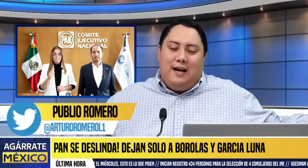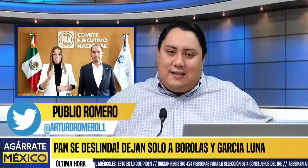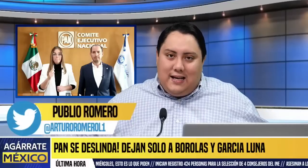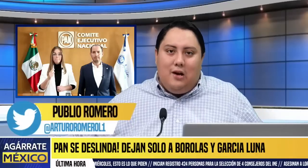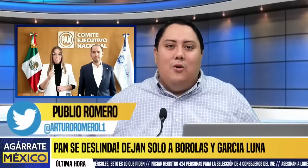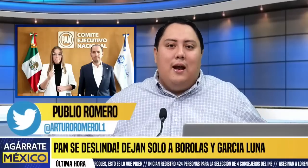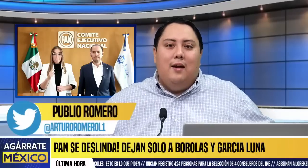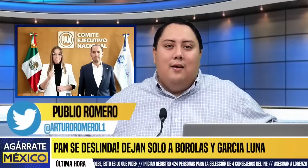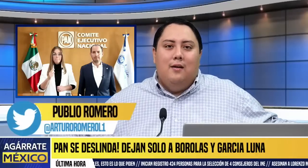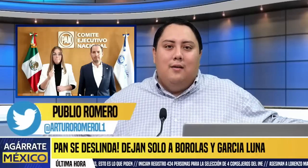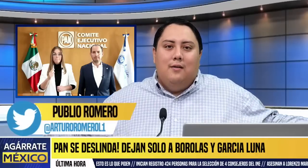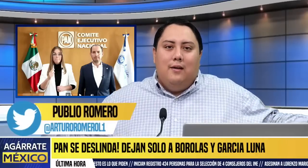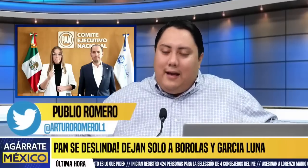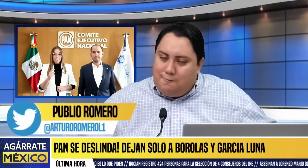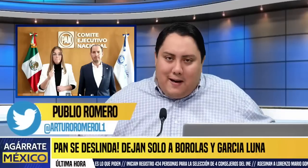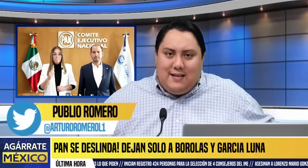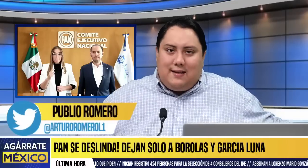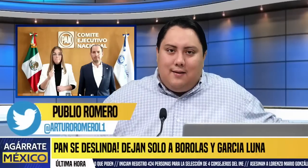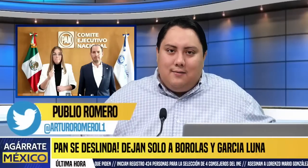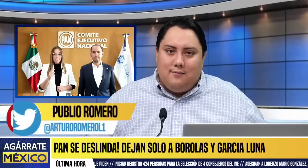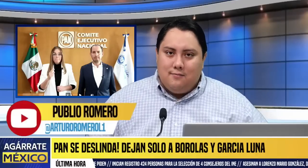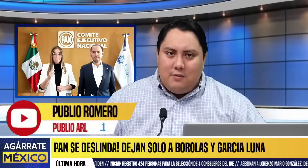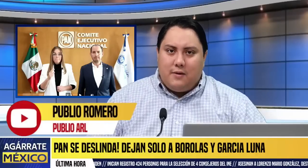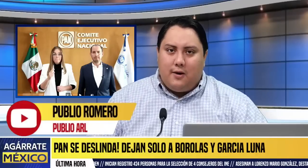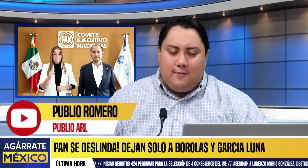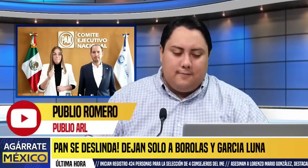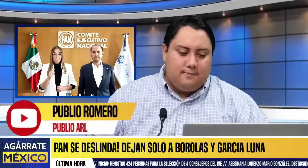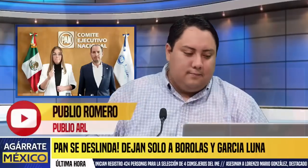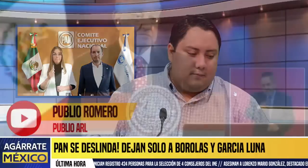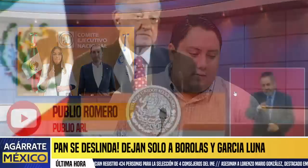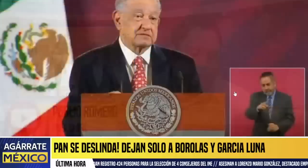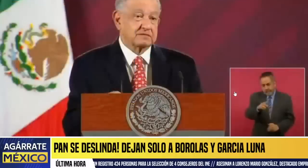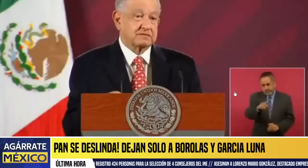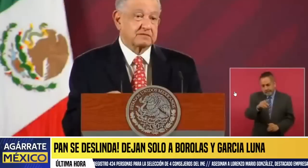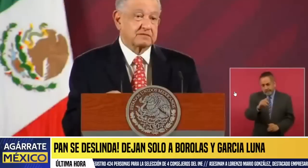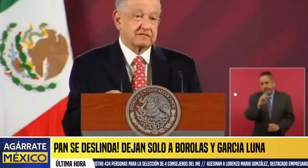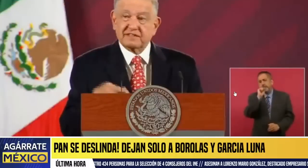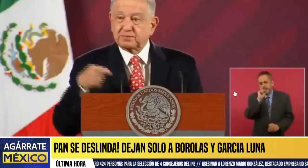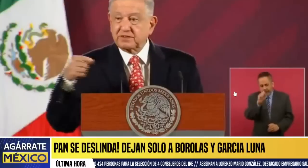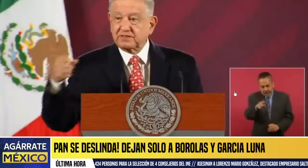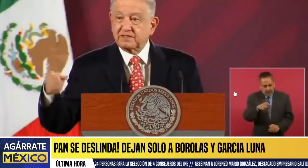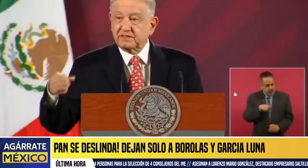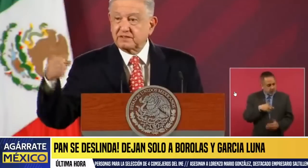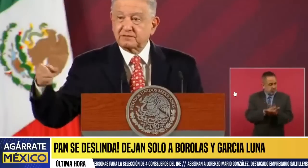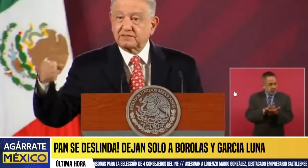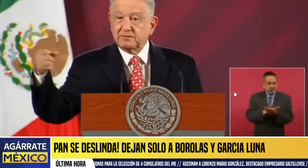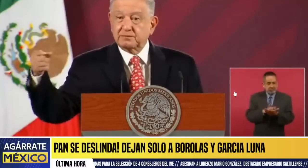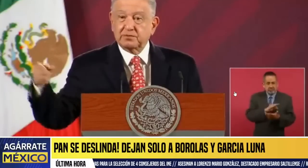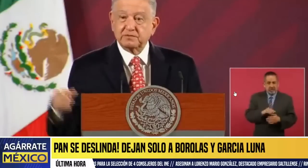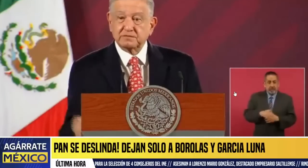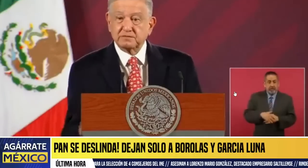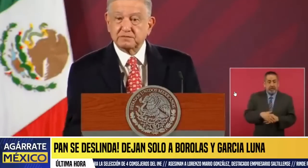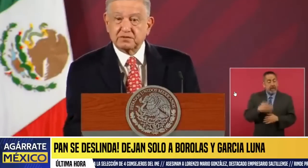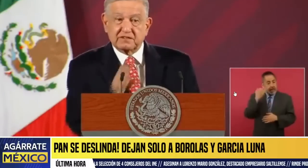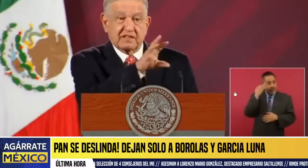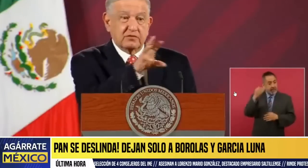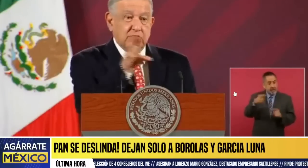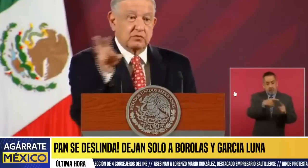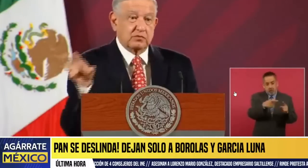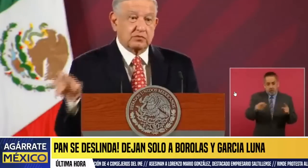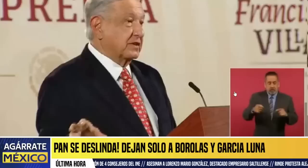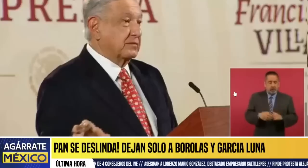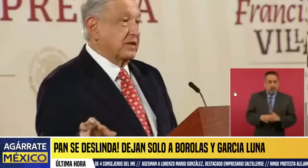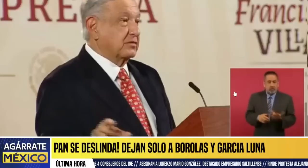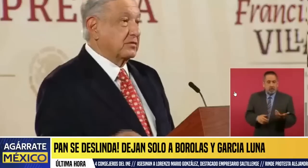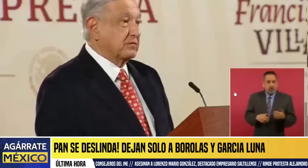García Luna es panista vamos a verlo que después de un tiempo porque